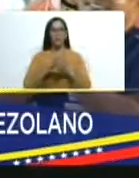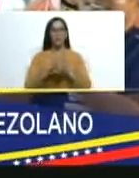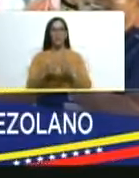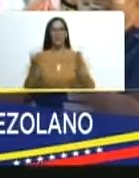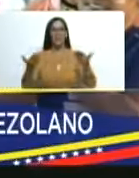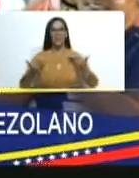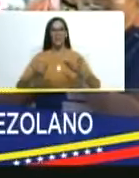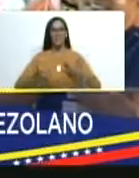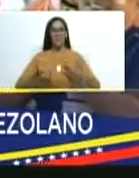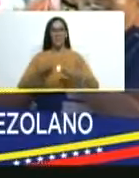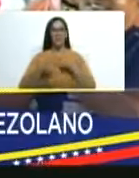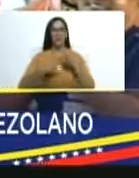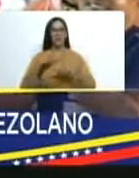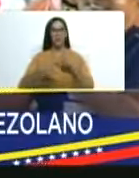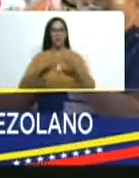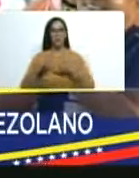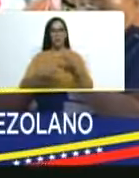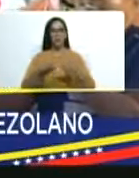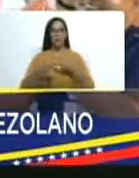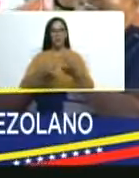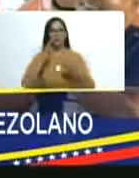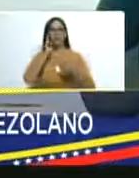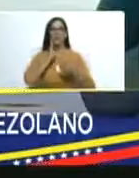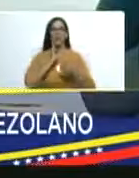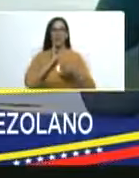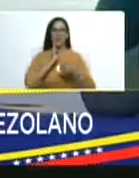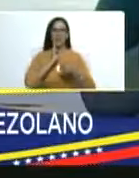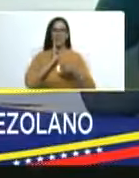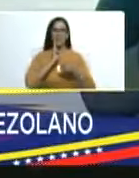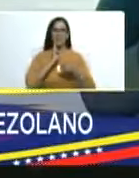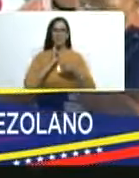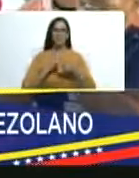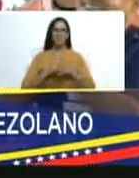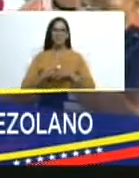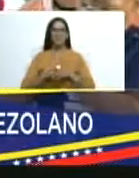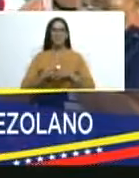vino para donde tiene que estar, en la Revolución Bolivariana.